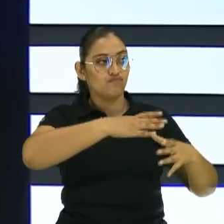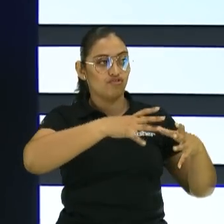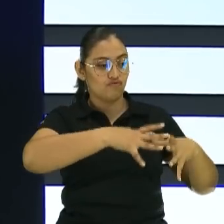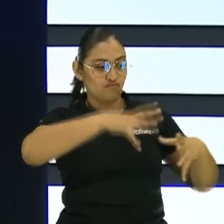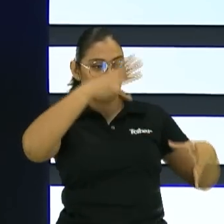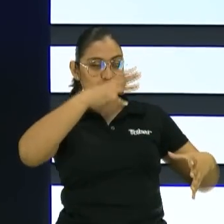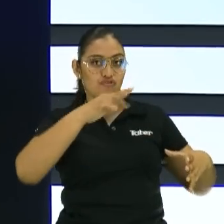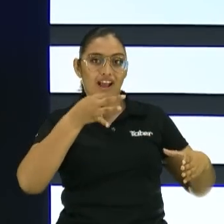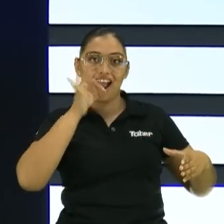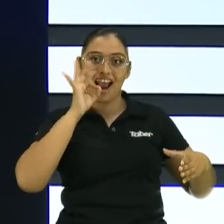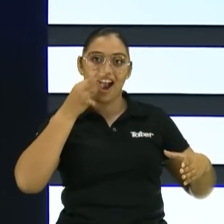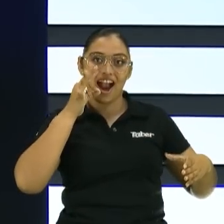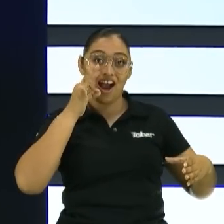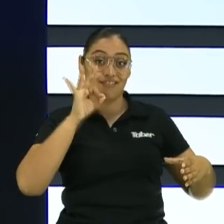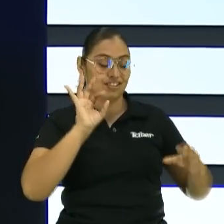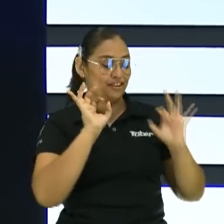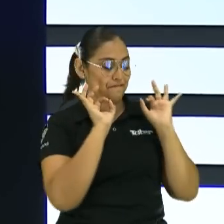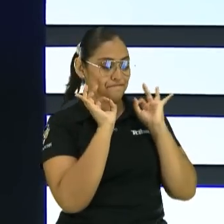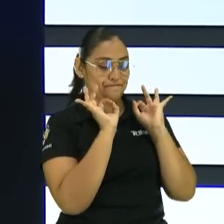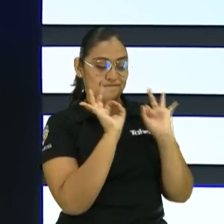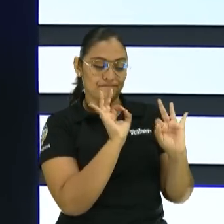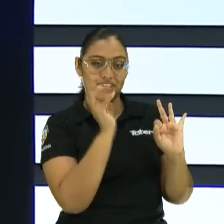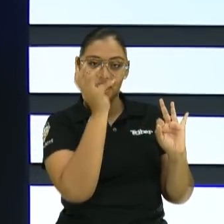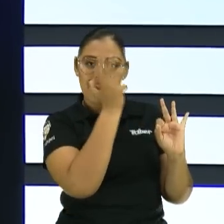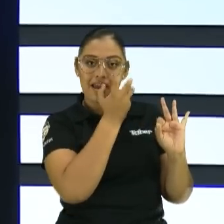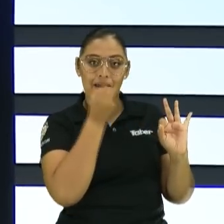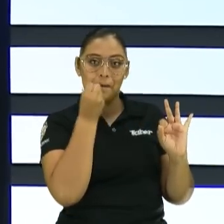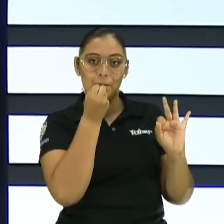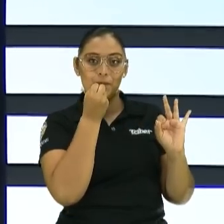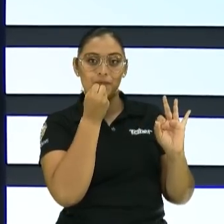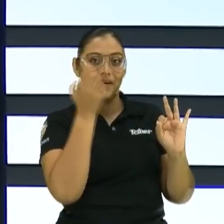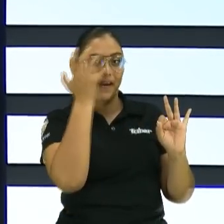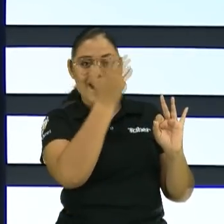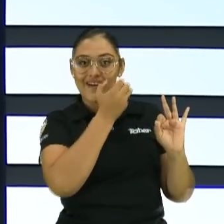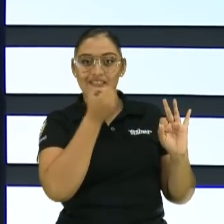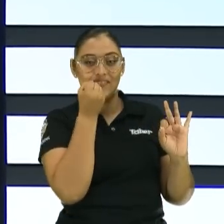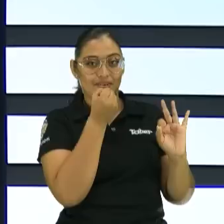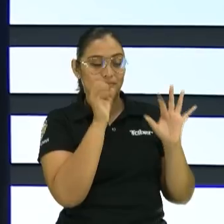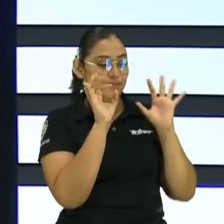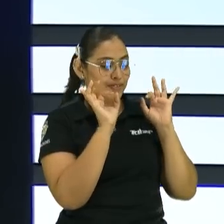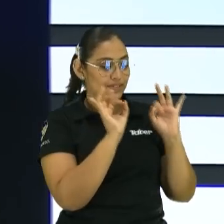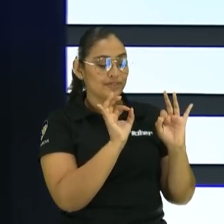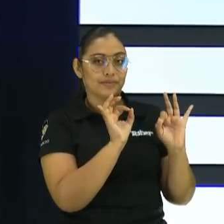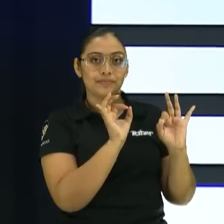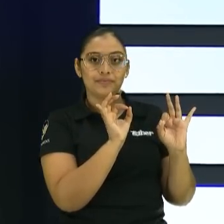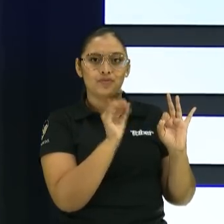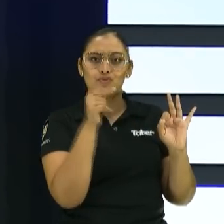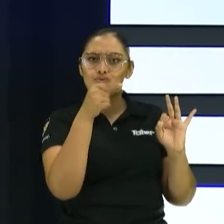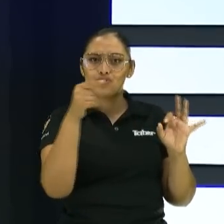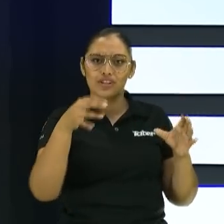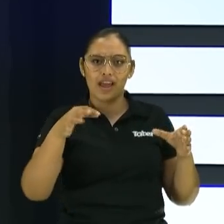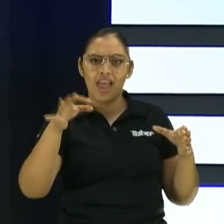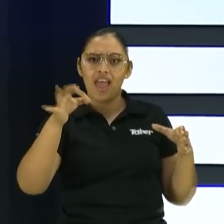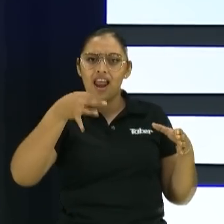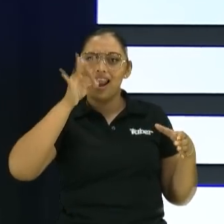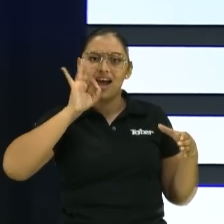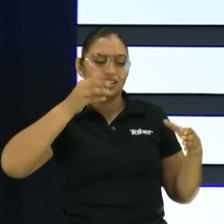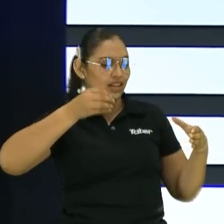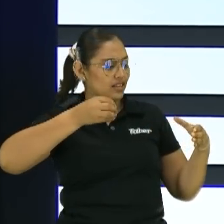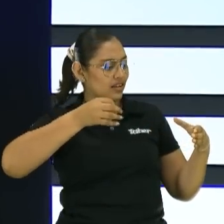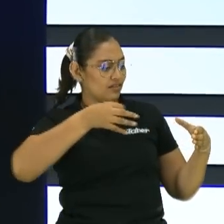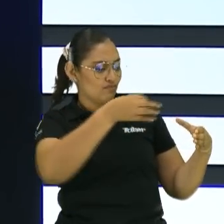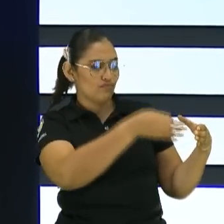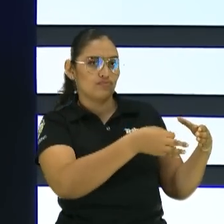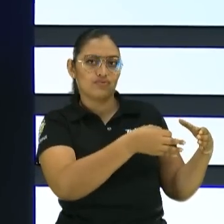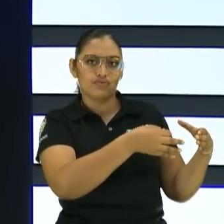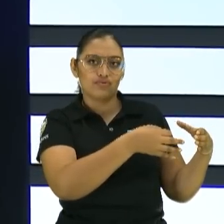de alta gama hermano de una cosa linda usted pone la taza y le pone no sé qué Y échale un grano